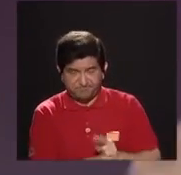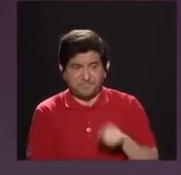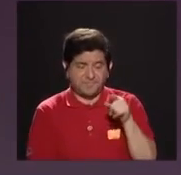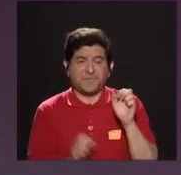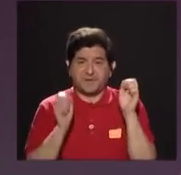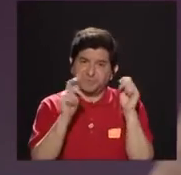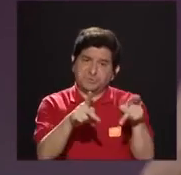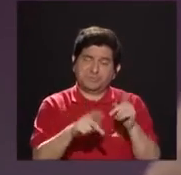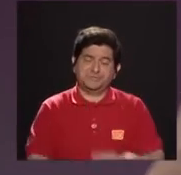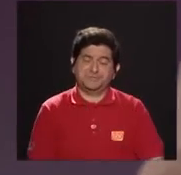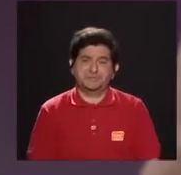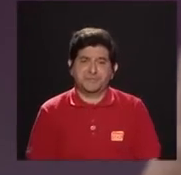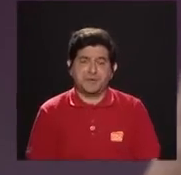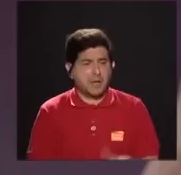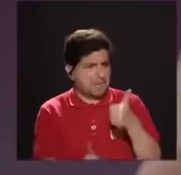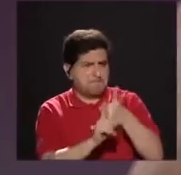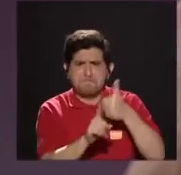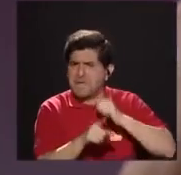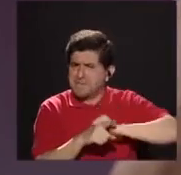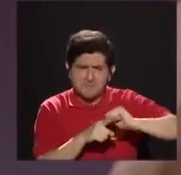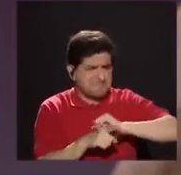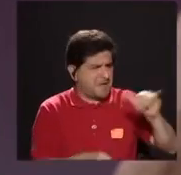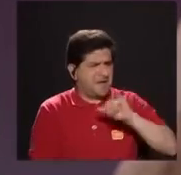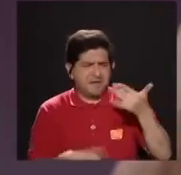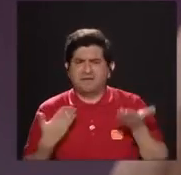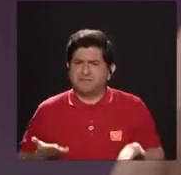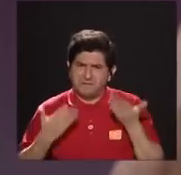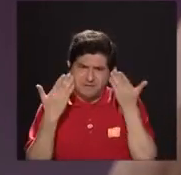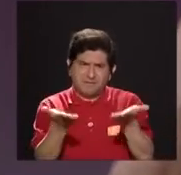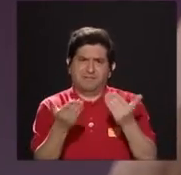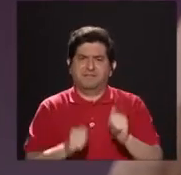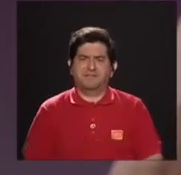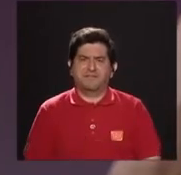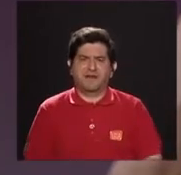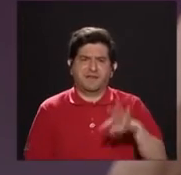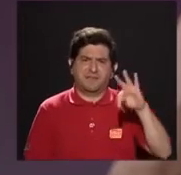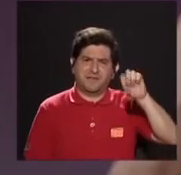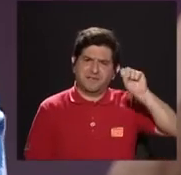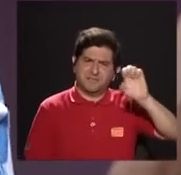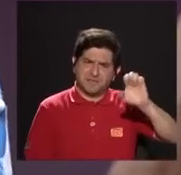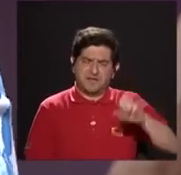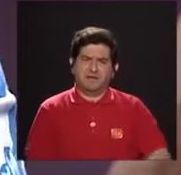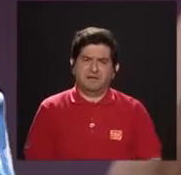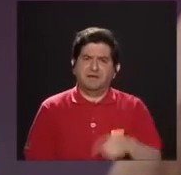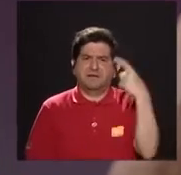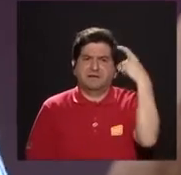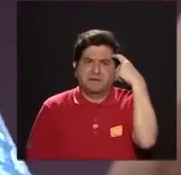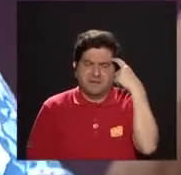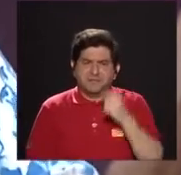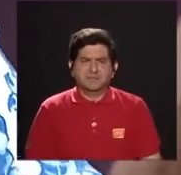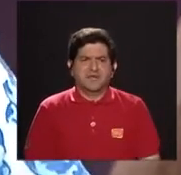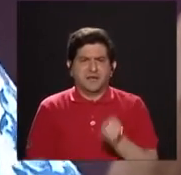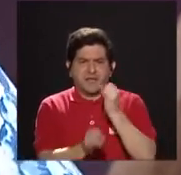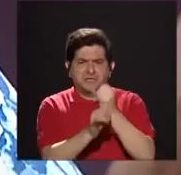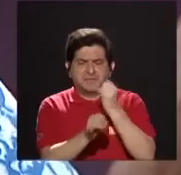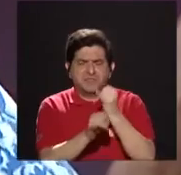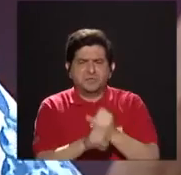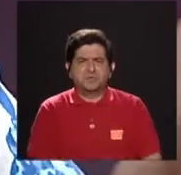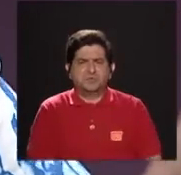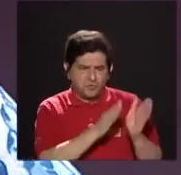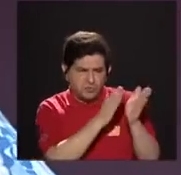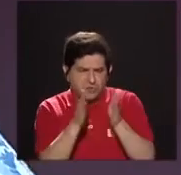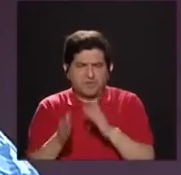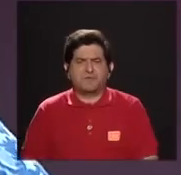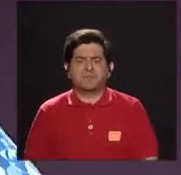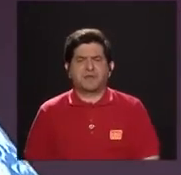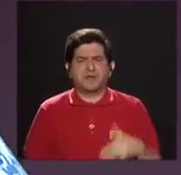de esa posibilidad. Y en la misma capacitación no. también que ofrece el tribunal con el Instituto de Formación y Estudios